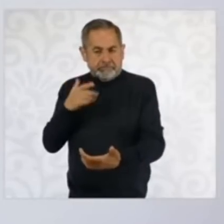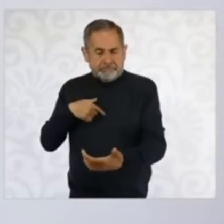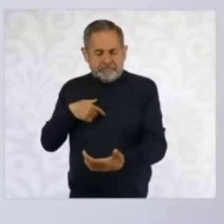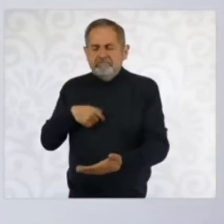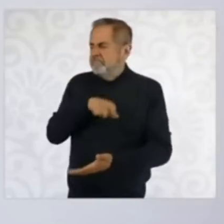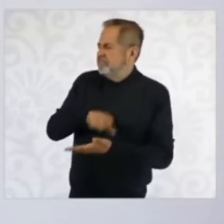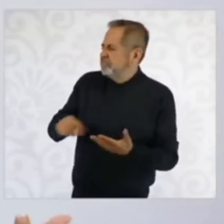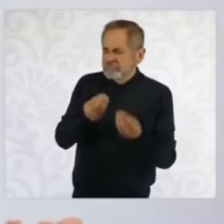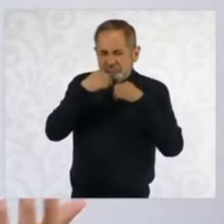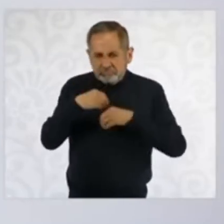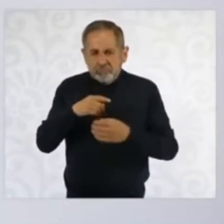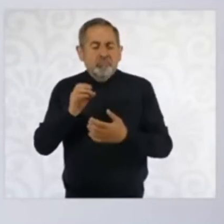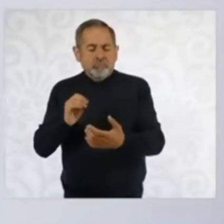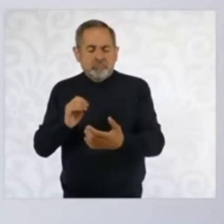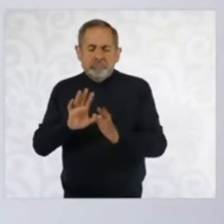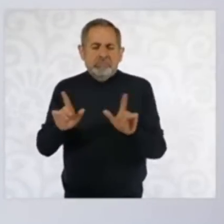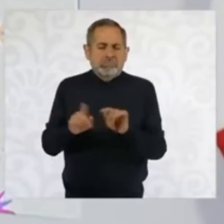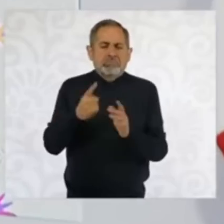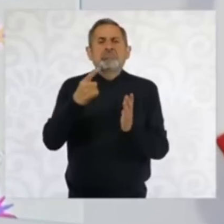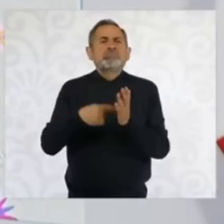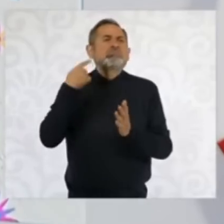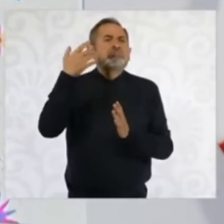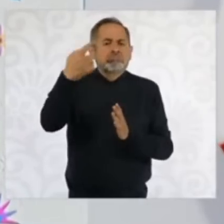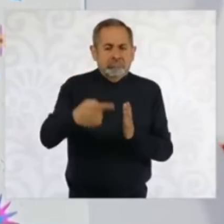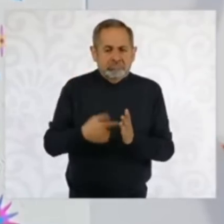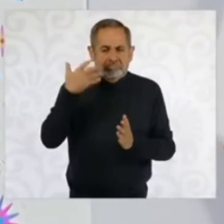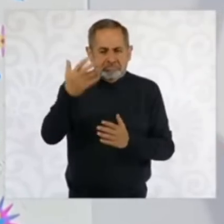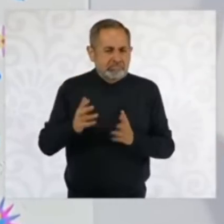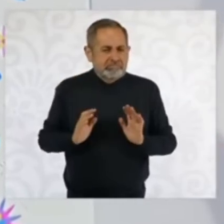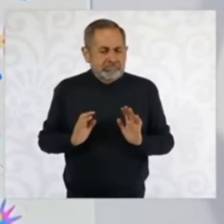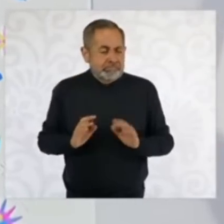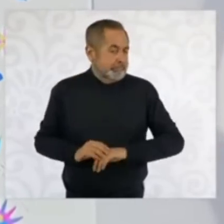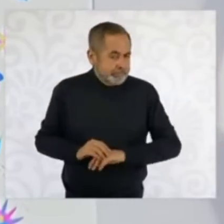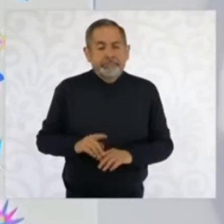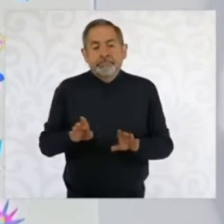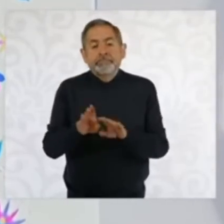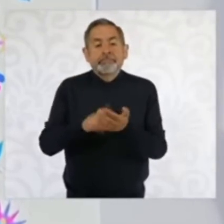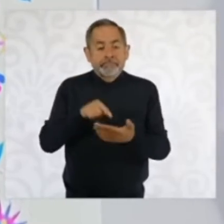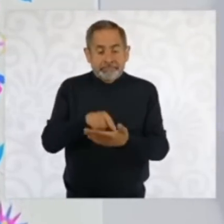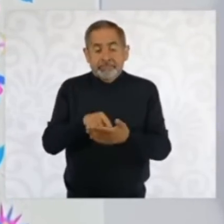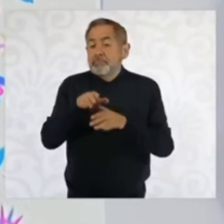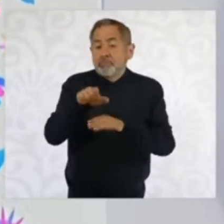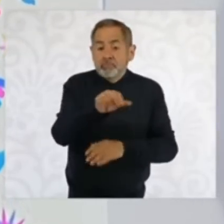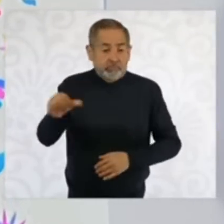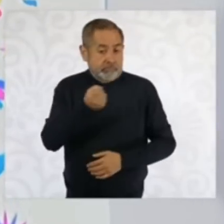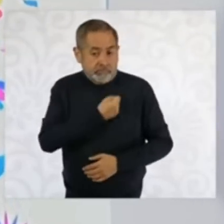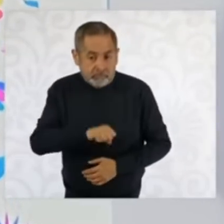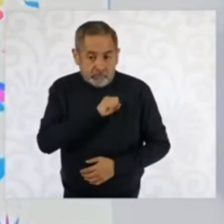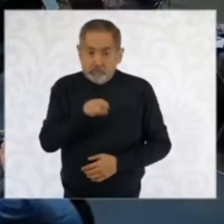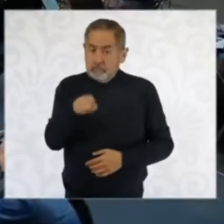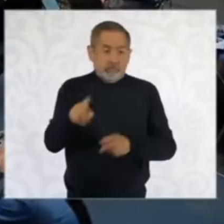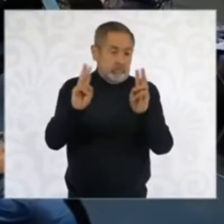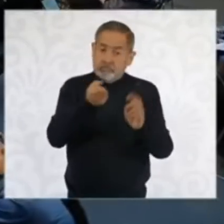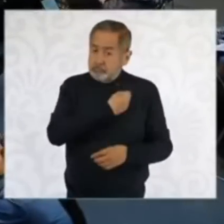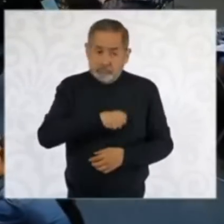consume el alimento o no, o cada cuántos días lo consume. Entonces, en particular en los casos de salud, porque este es un tema de